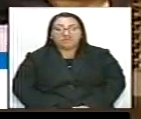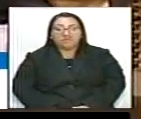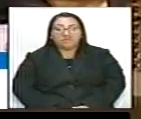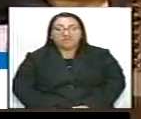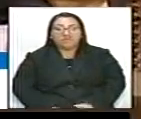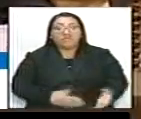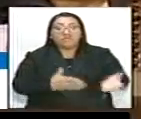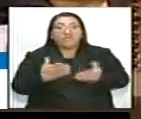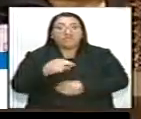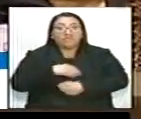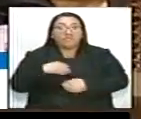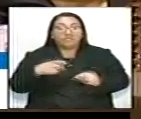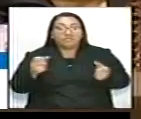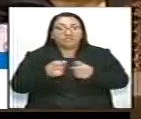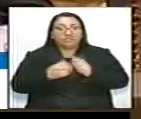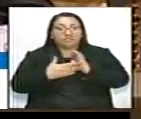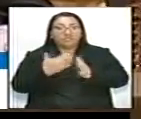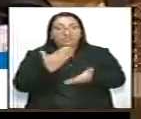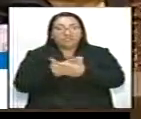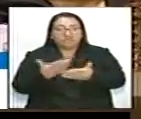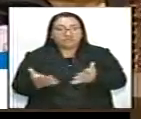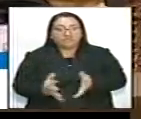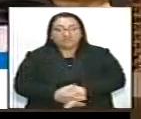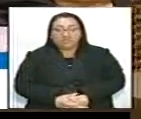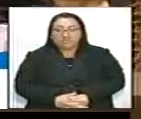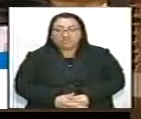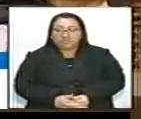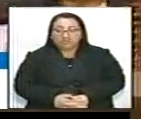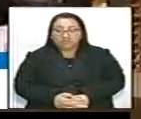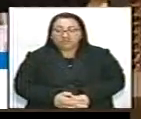de la comisión, a presentar sus propuestas.